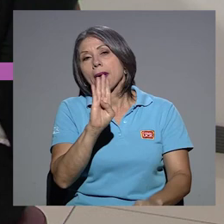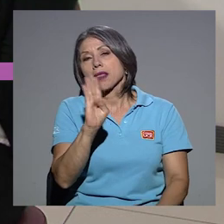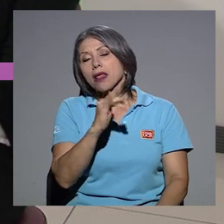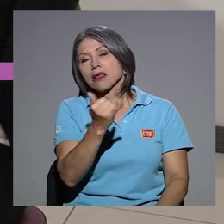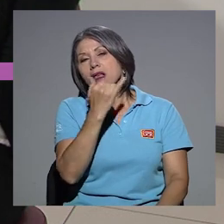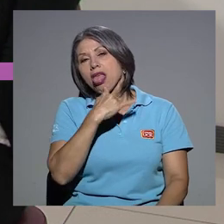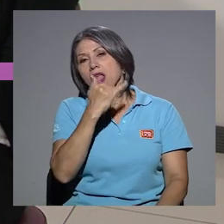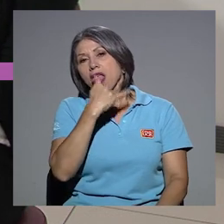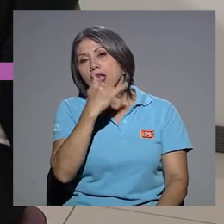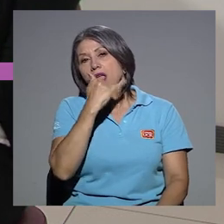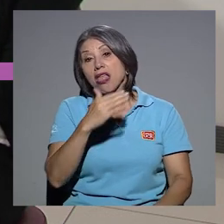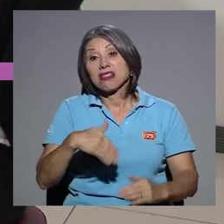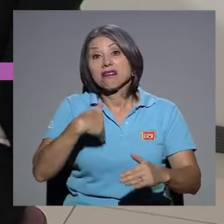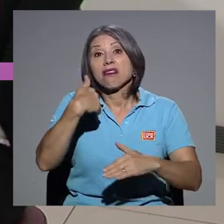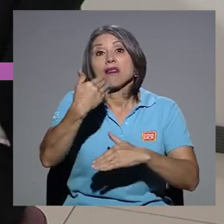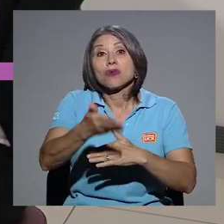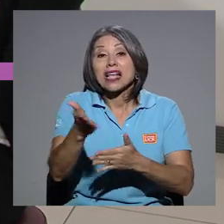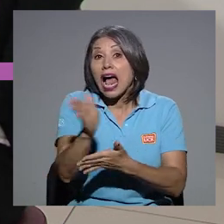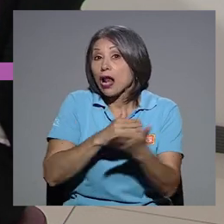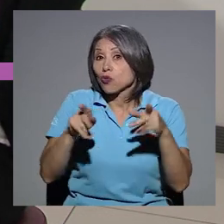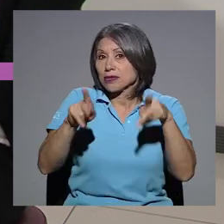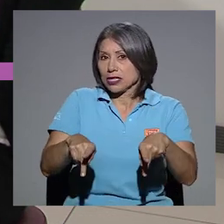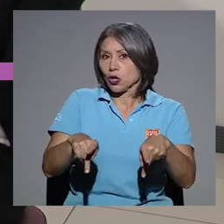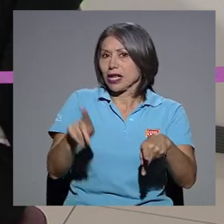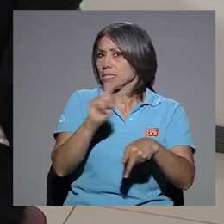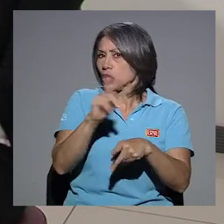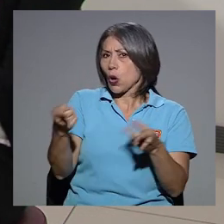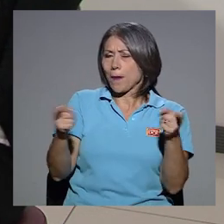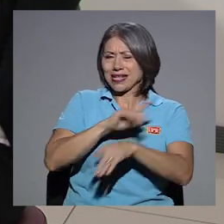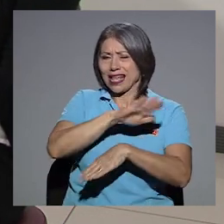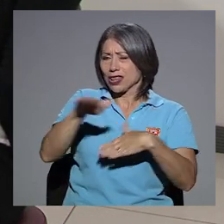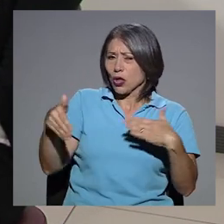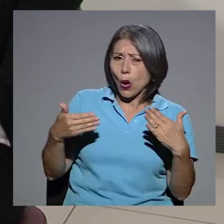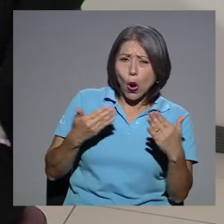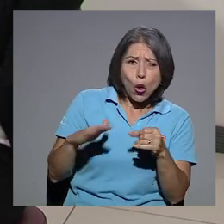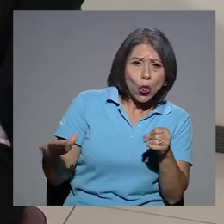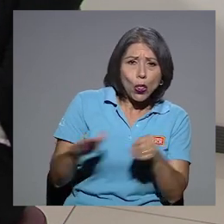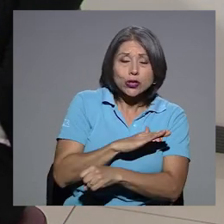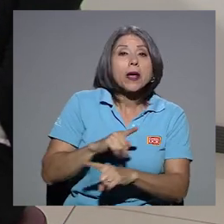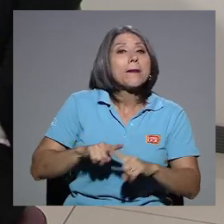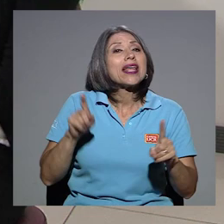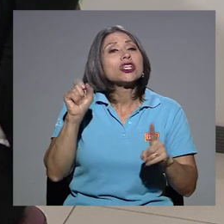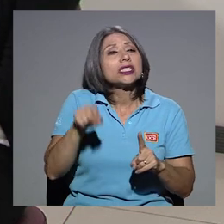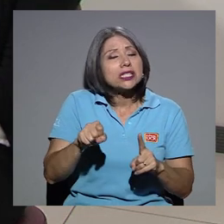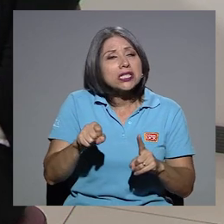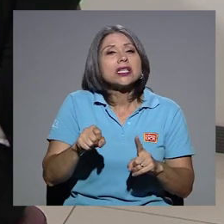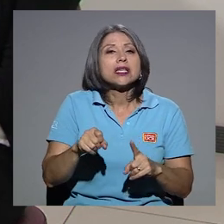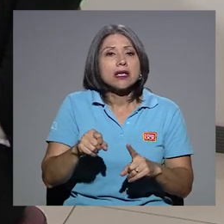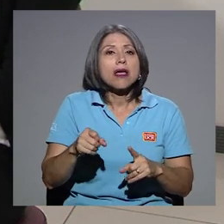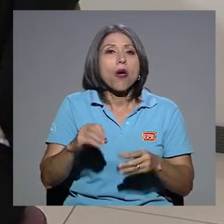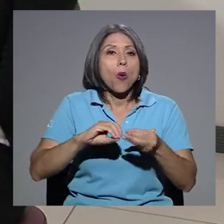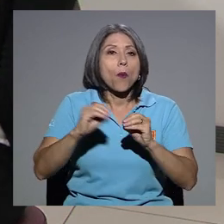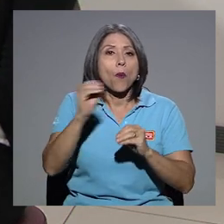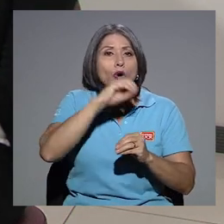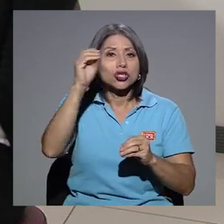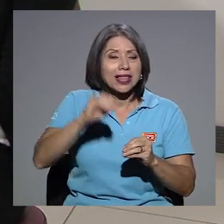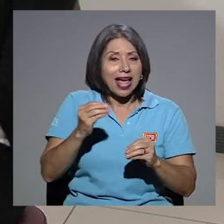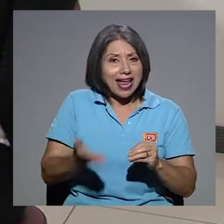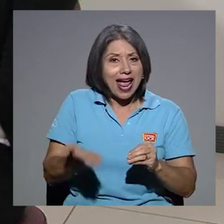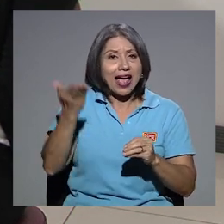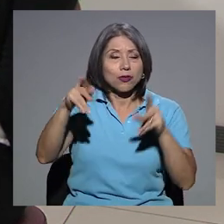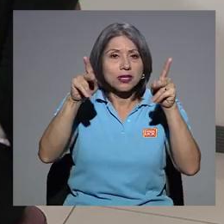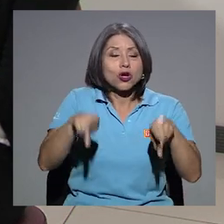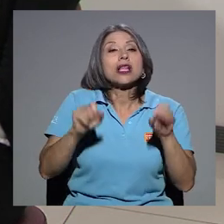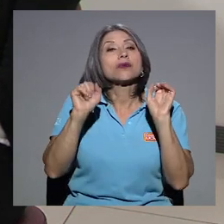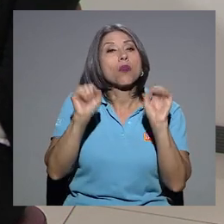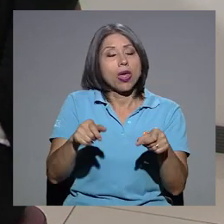estén ahí, llega un momento en que en ciertas personas, porque esto sí no va a pasar en el 100% de la población, pero sí hay un alto porcentaje de la población